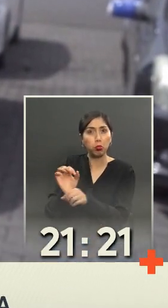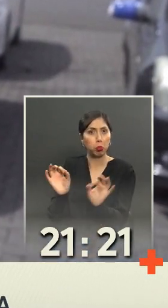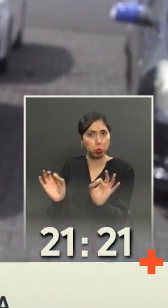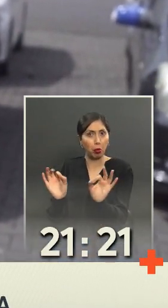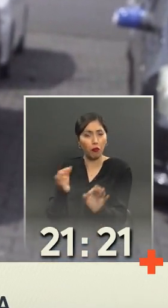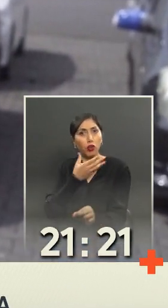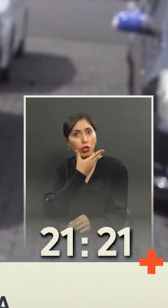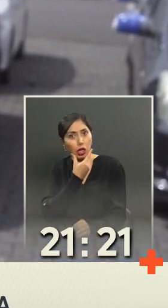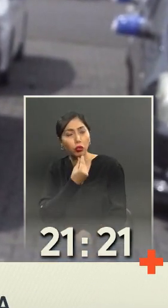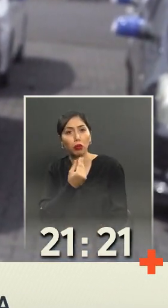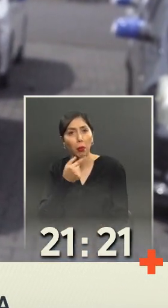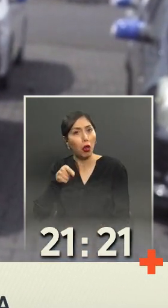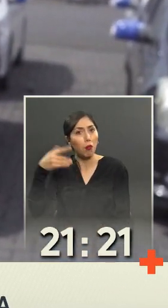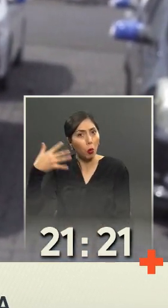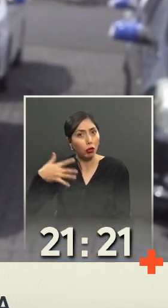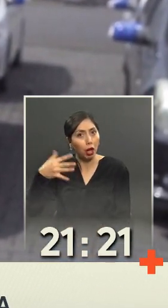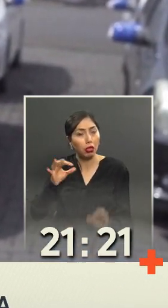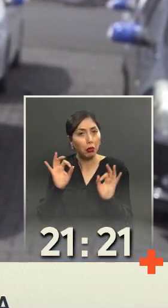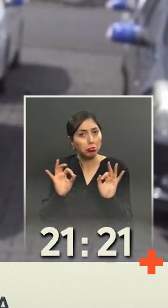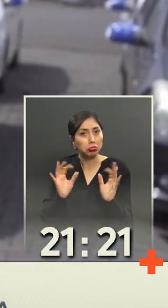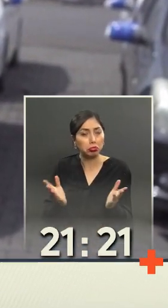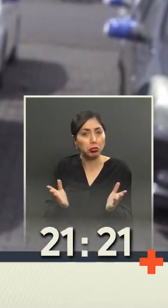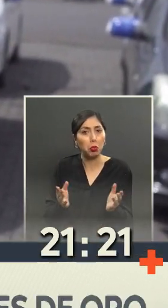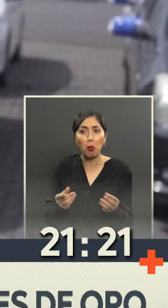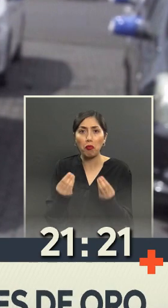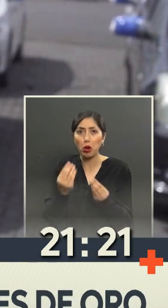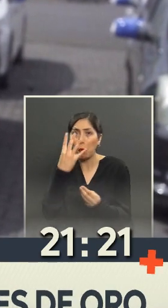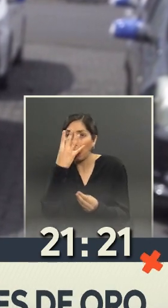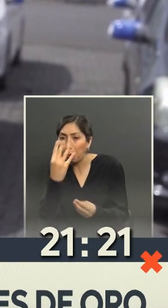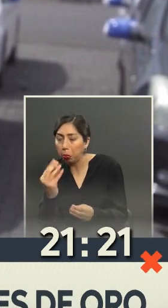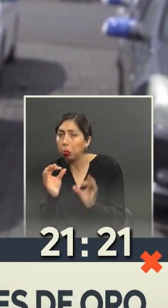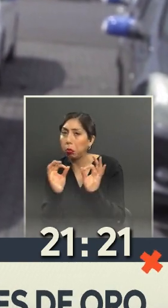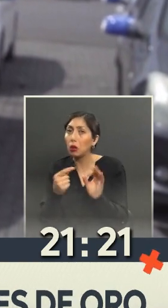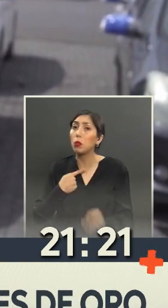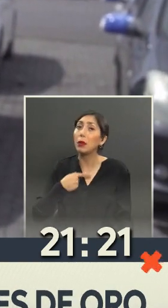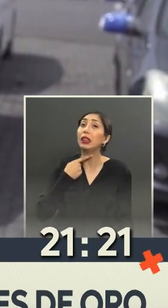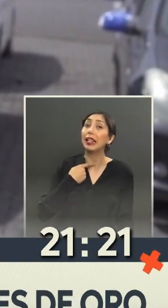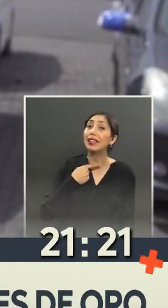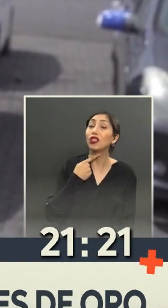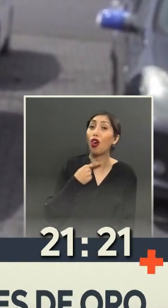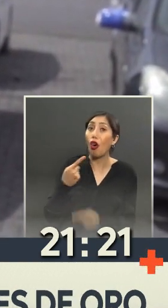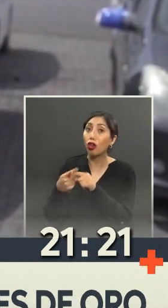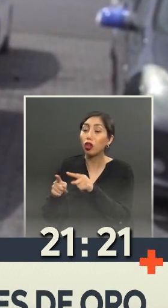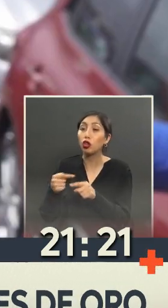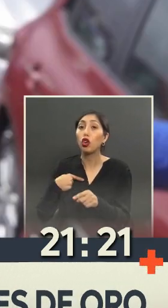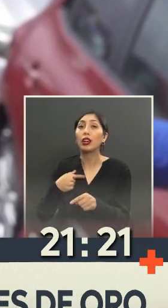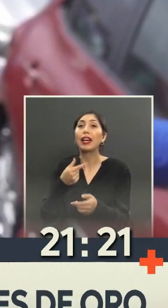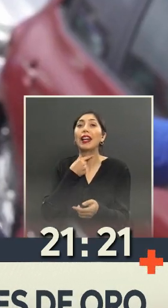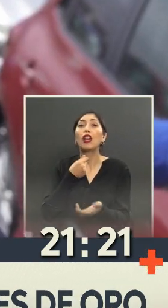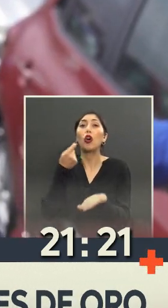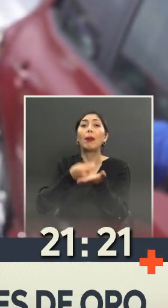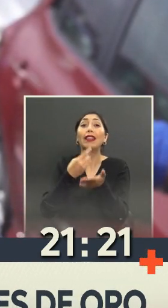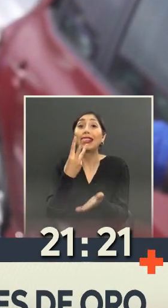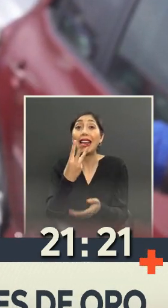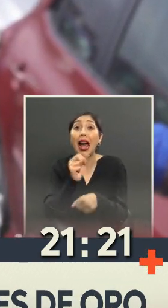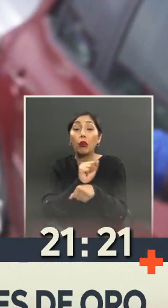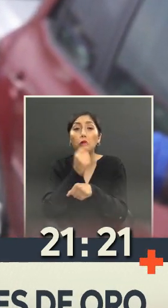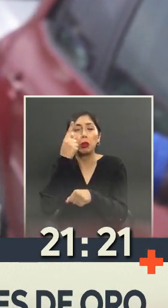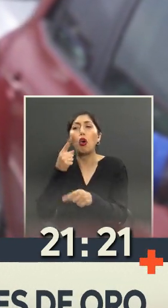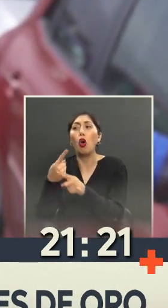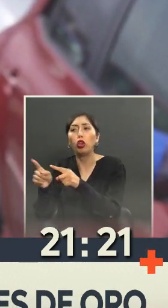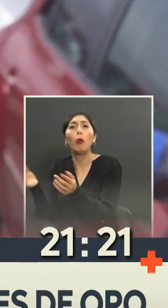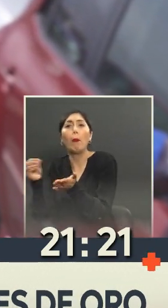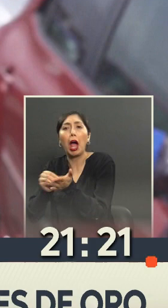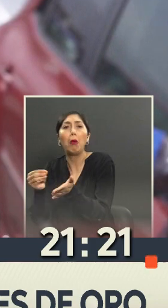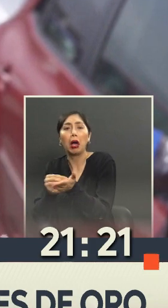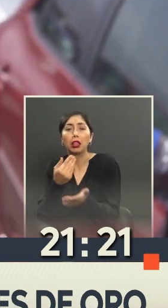bonitos y eso no es lo importante es también bien atractivo este me interesa otros más de yo venía por tres pero me interesa no son más muy bueno se